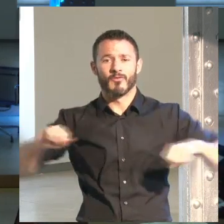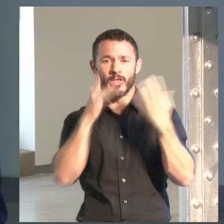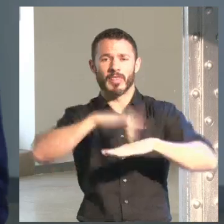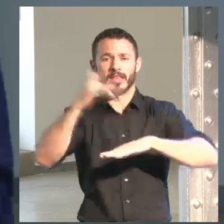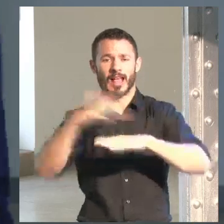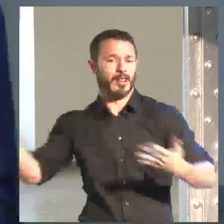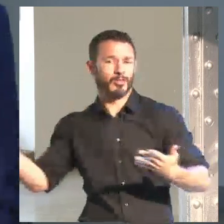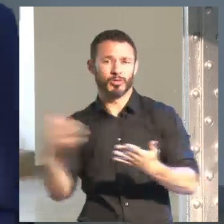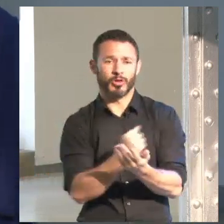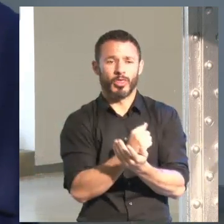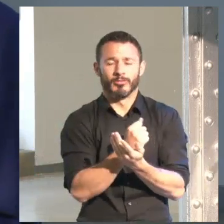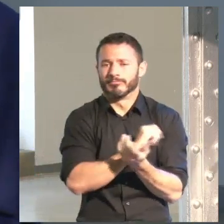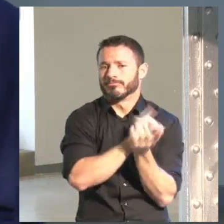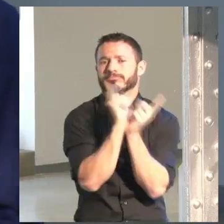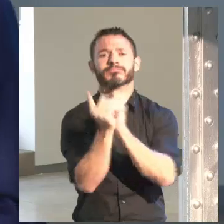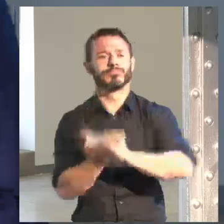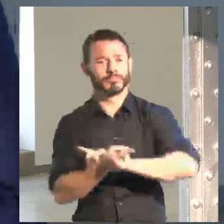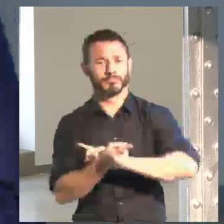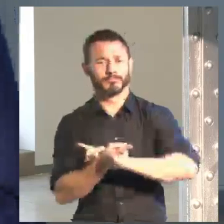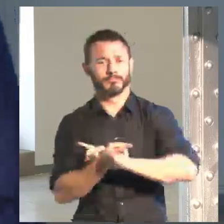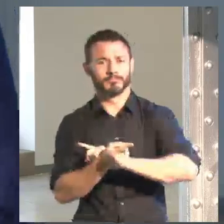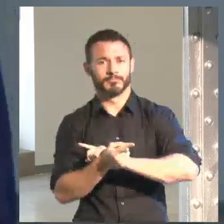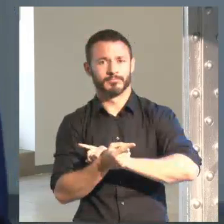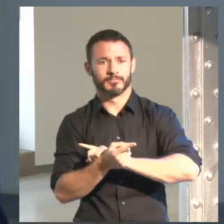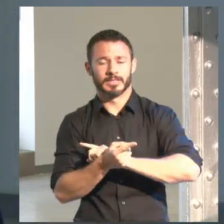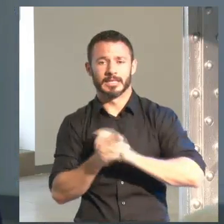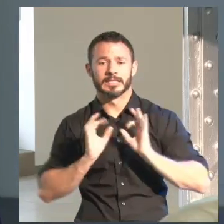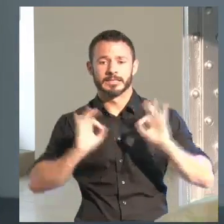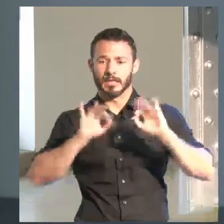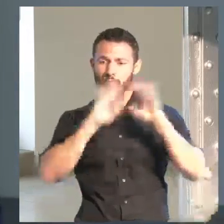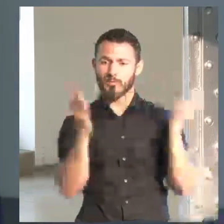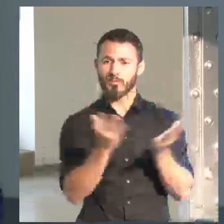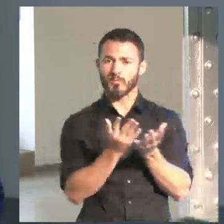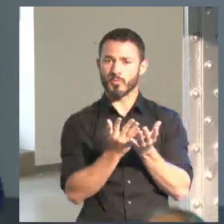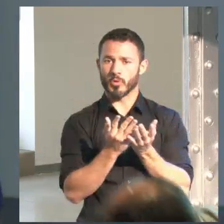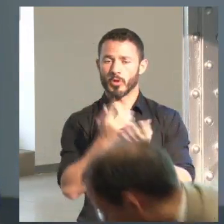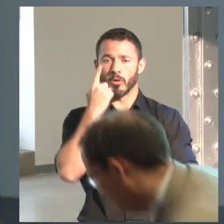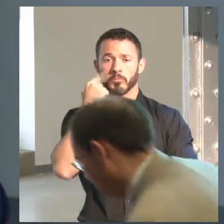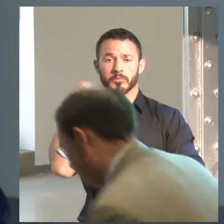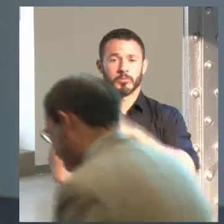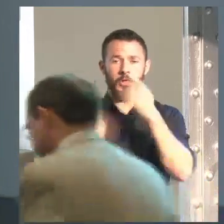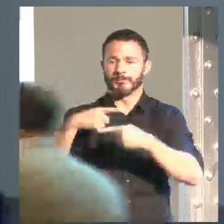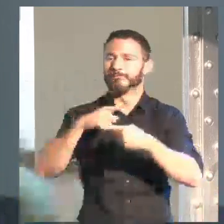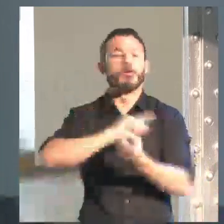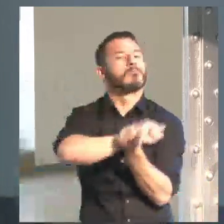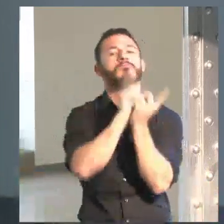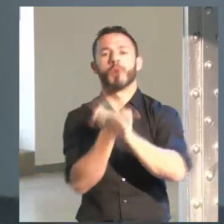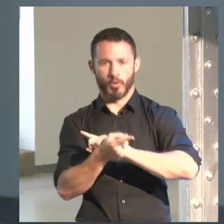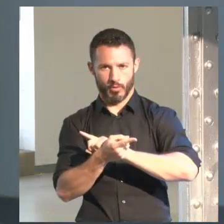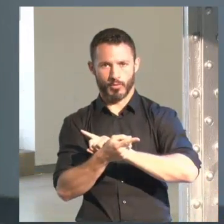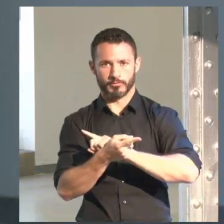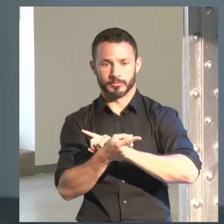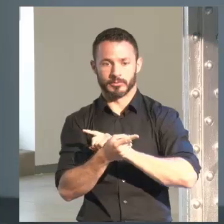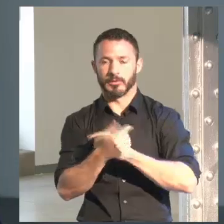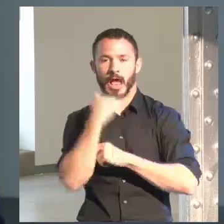todo. Y sobre todo lo va a cambiar todo en el mundo tradicional. Yo creo que esa es la gran novedad a lo que